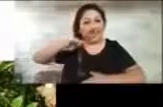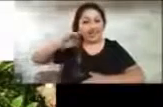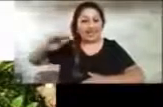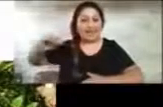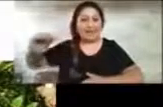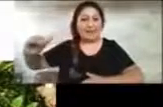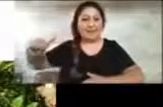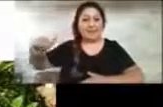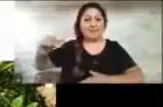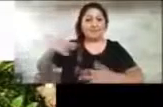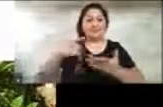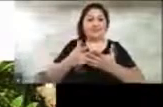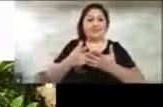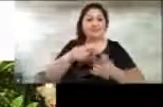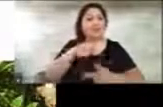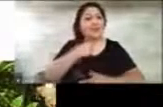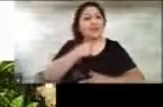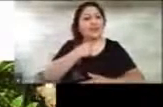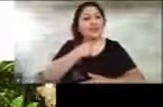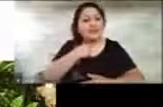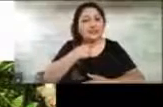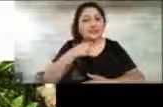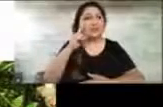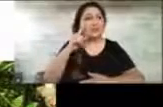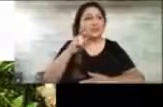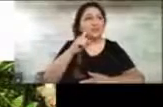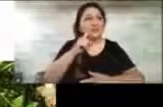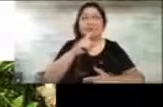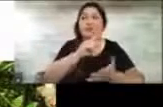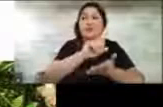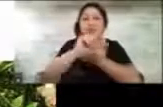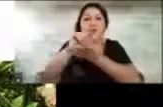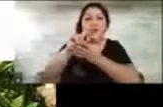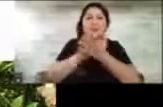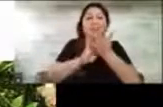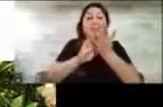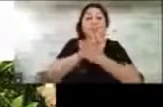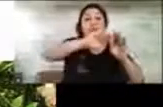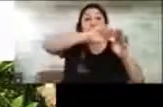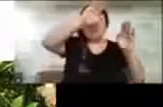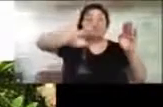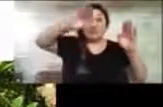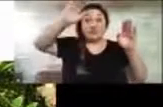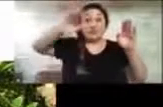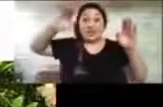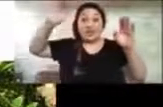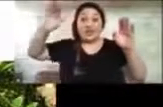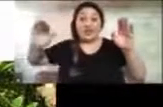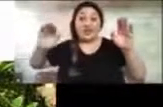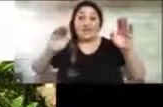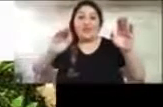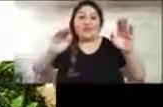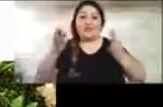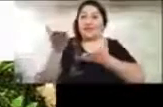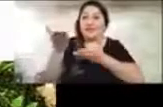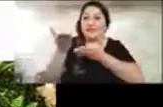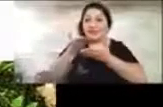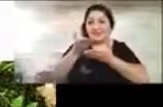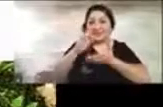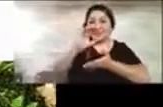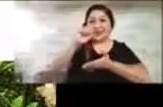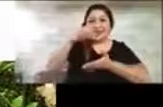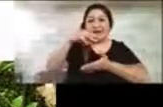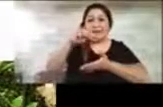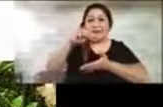poco impensado respecto a las condiciones geográficas, ya que es un cerro que recibe la Camanchaca y mantiene esta flora que yo les